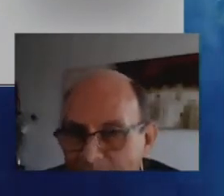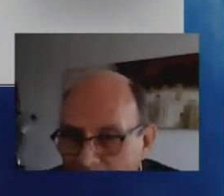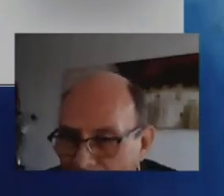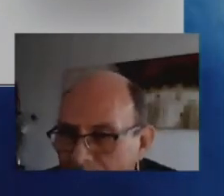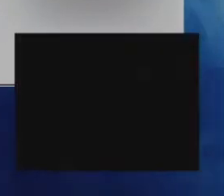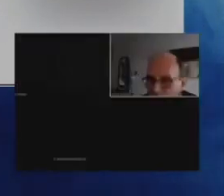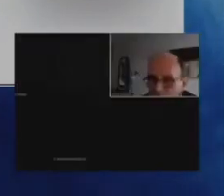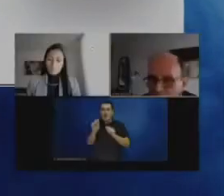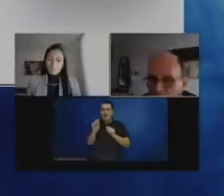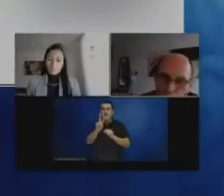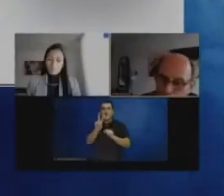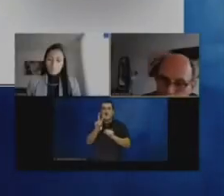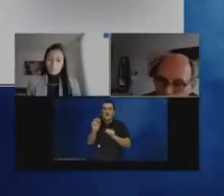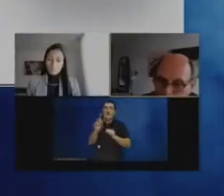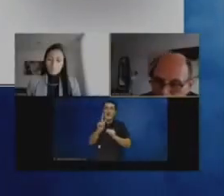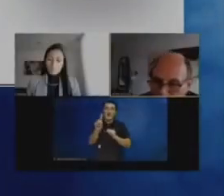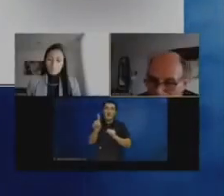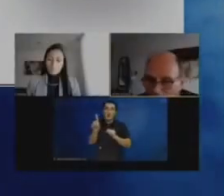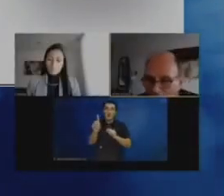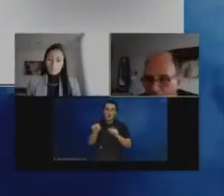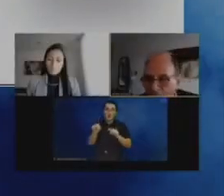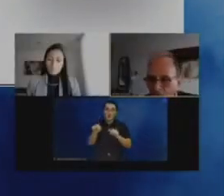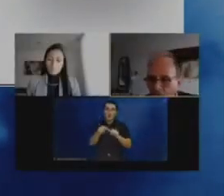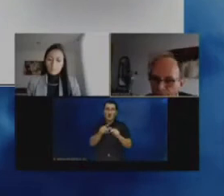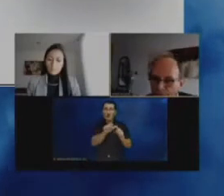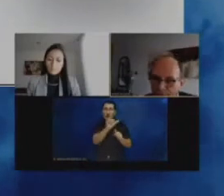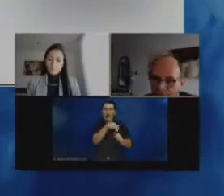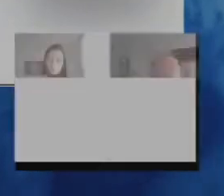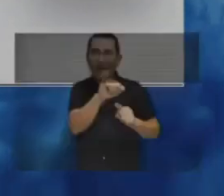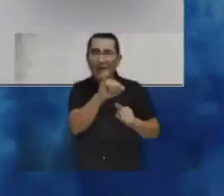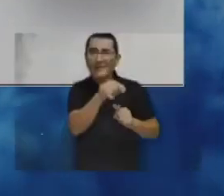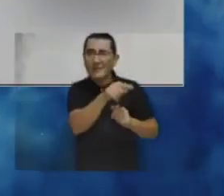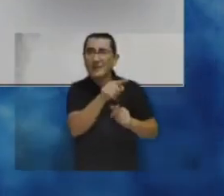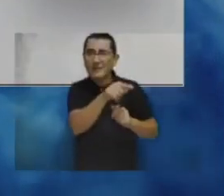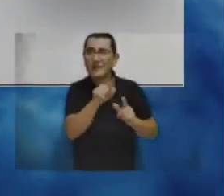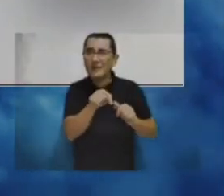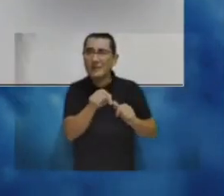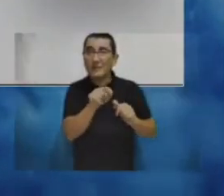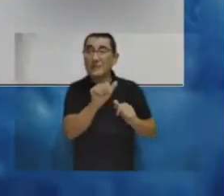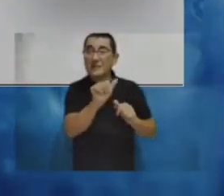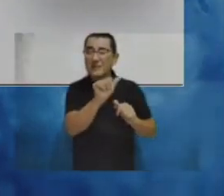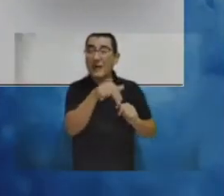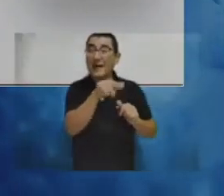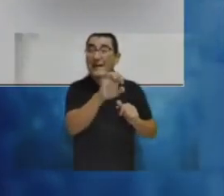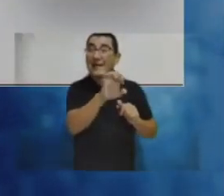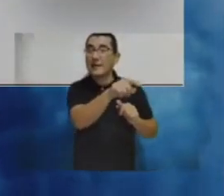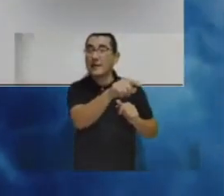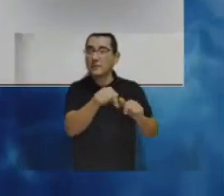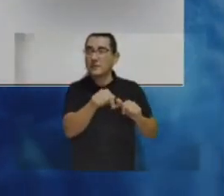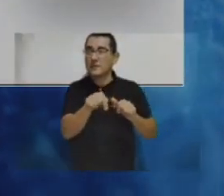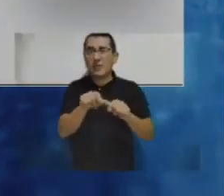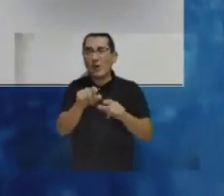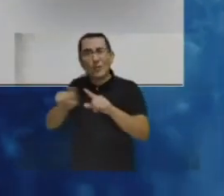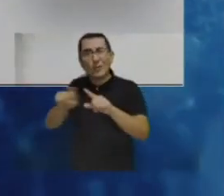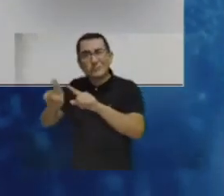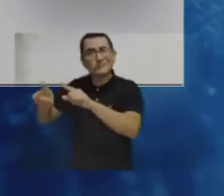y Sintel y con la participación de todos los stakeholders del sector.